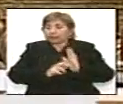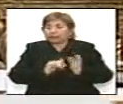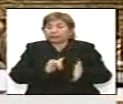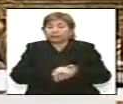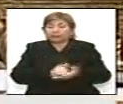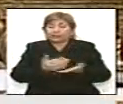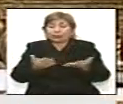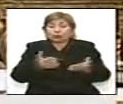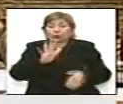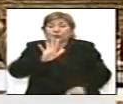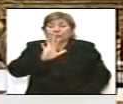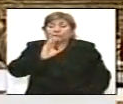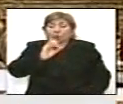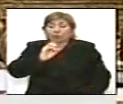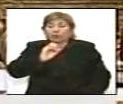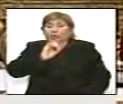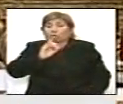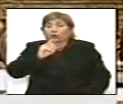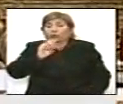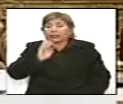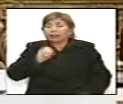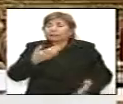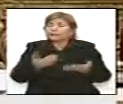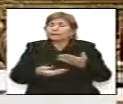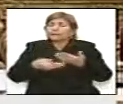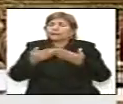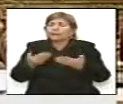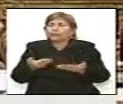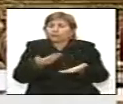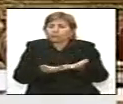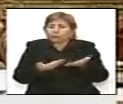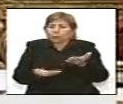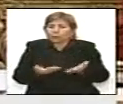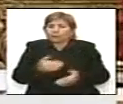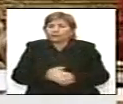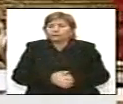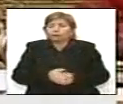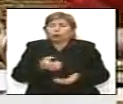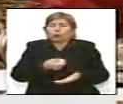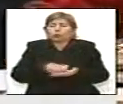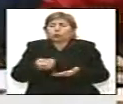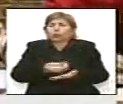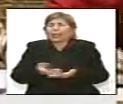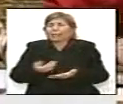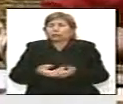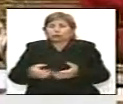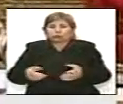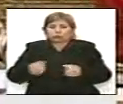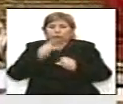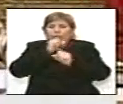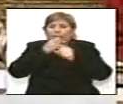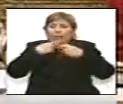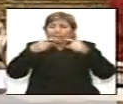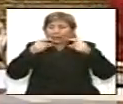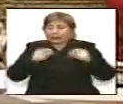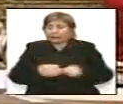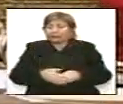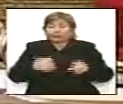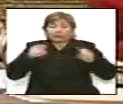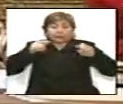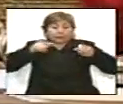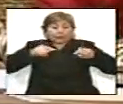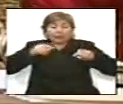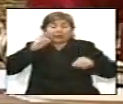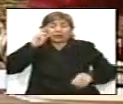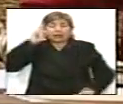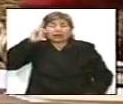de 50 watts en realidad se dio teniendo en cuenta los gastos de campaña esto puede generar y es